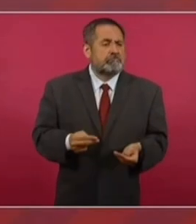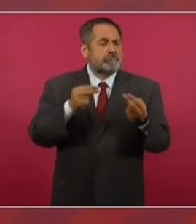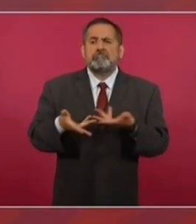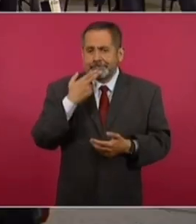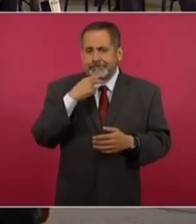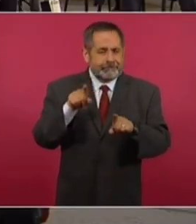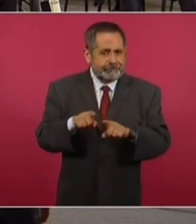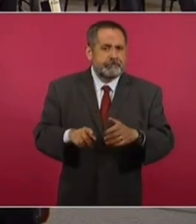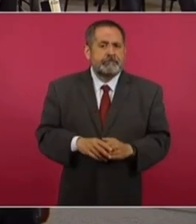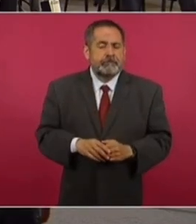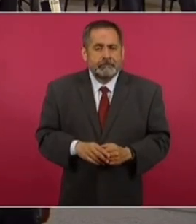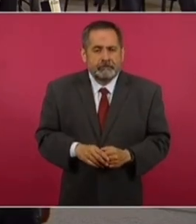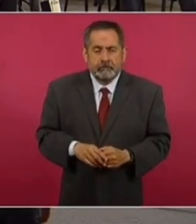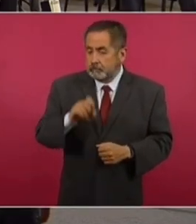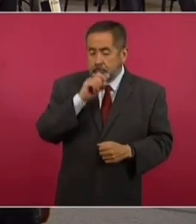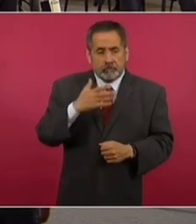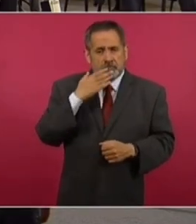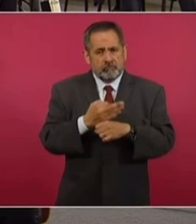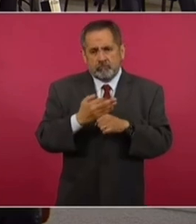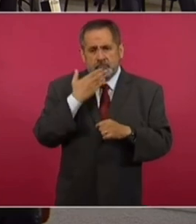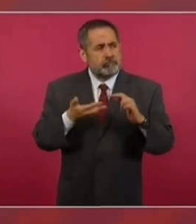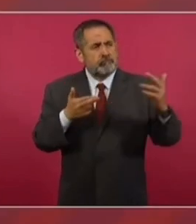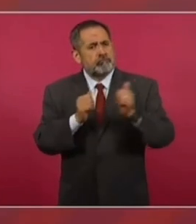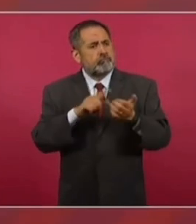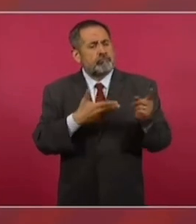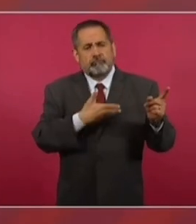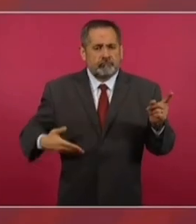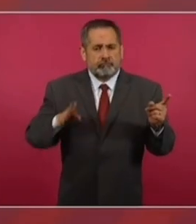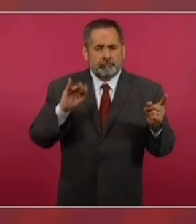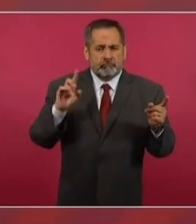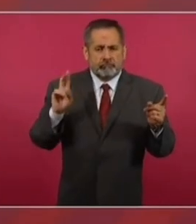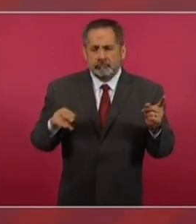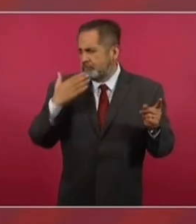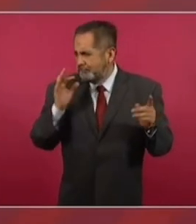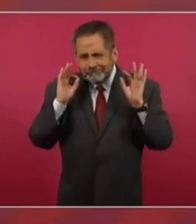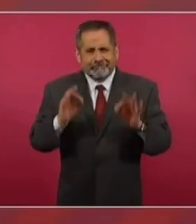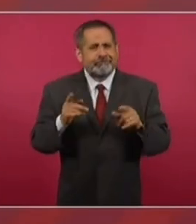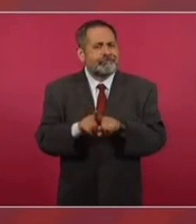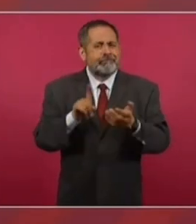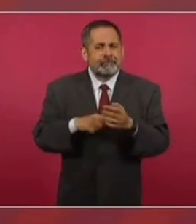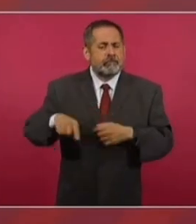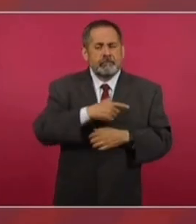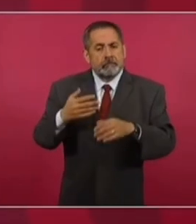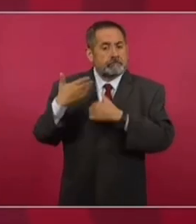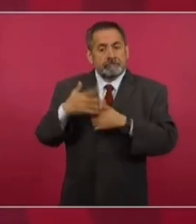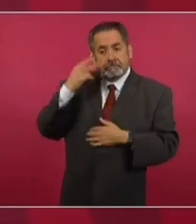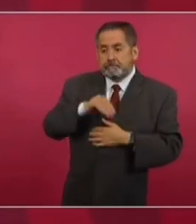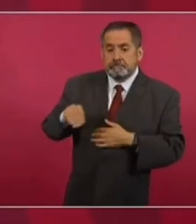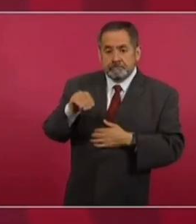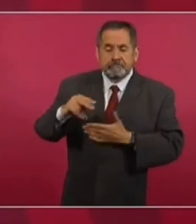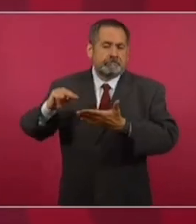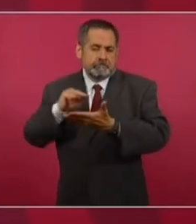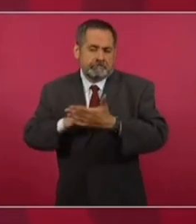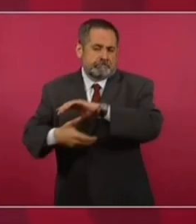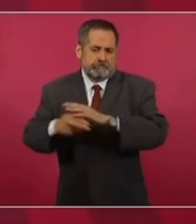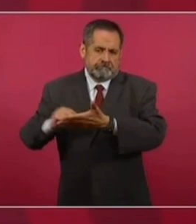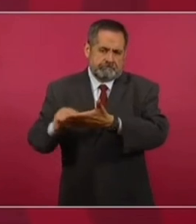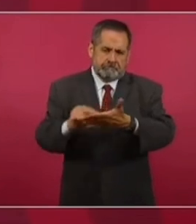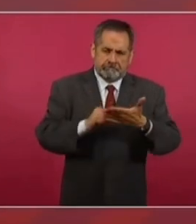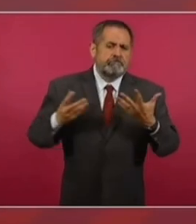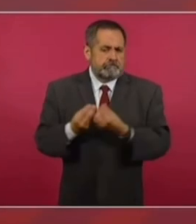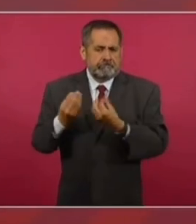mercado, y es muy buena la relación con el presidente Biden, como la tuvimos con el presidente Trump. Vamos a suscribir convenios de